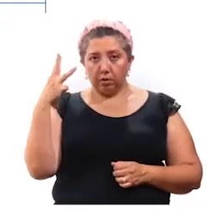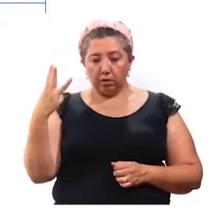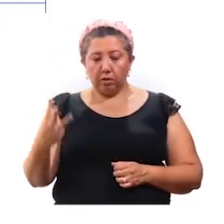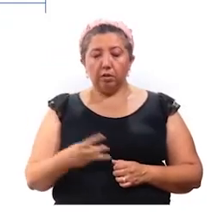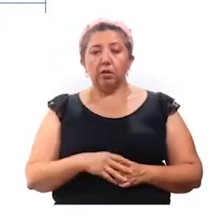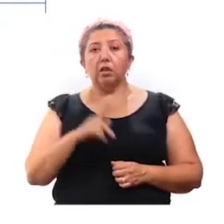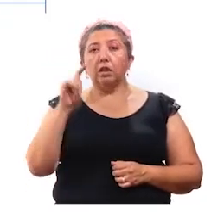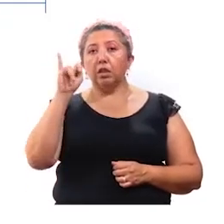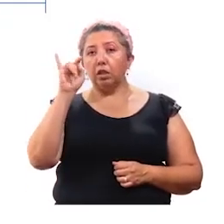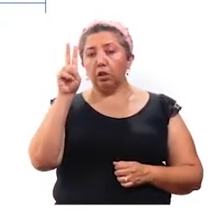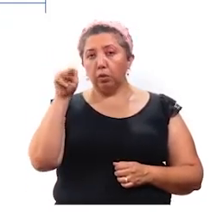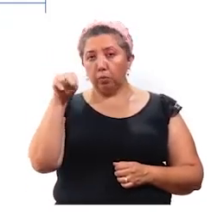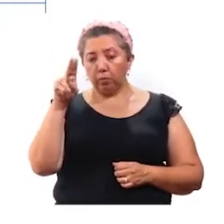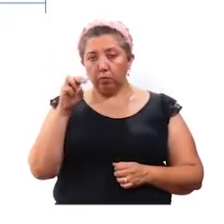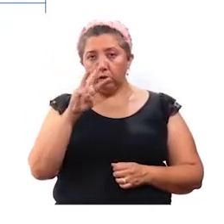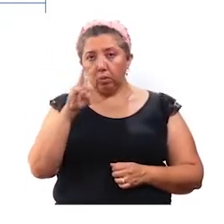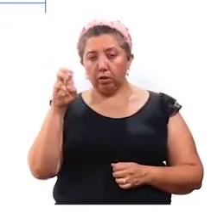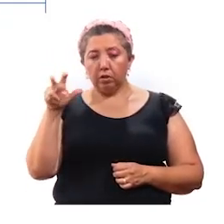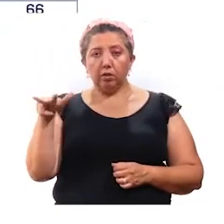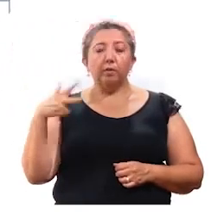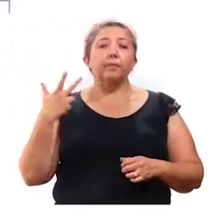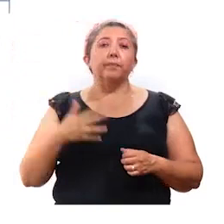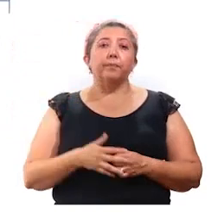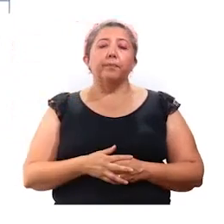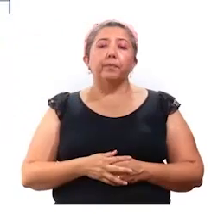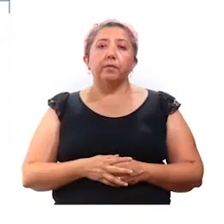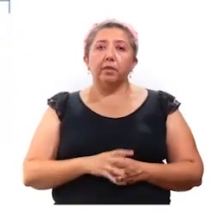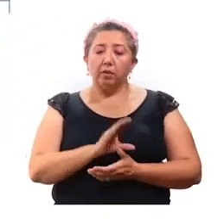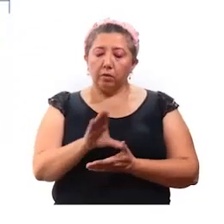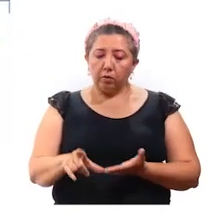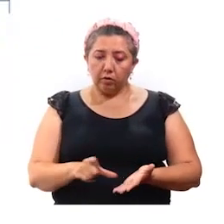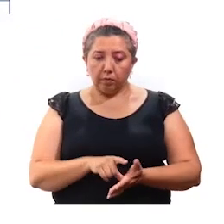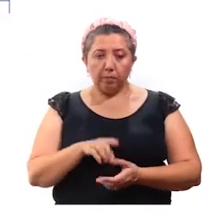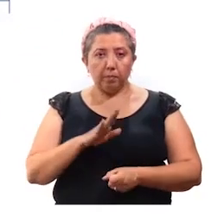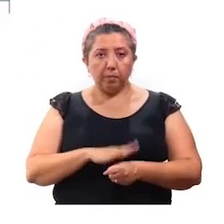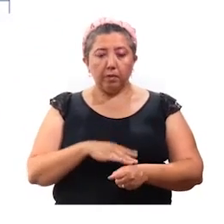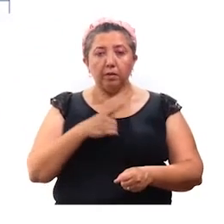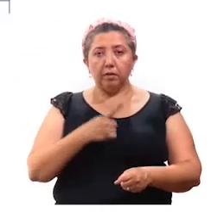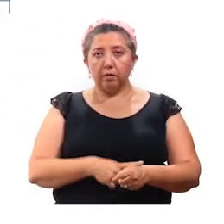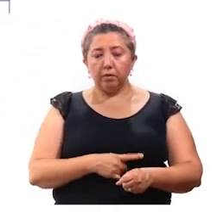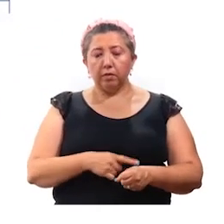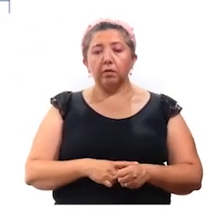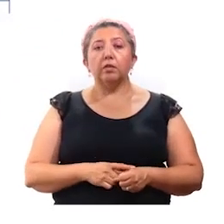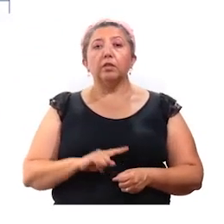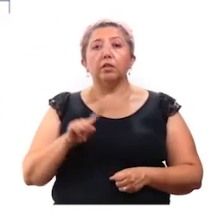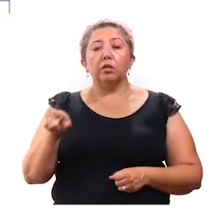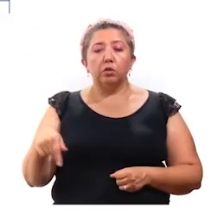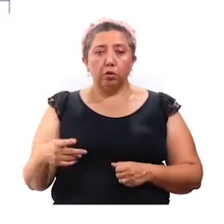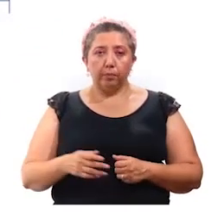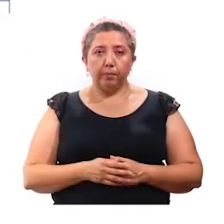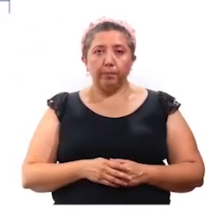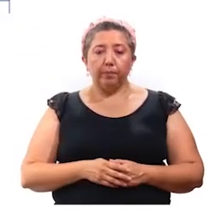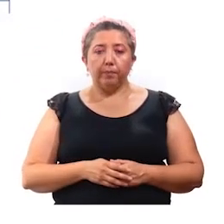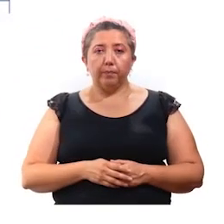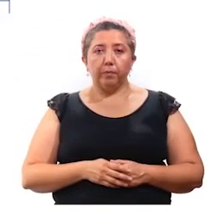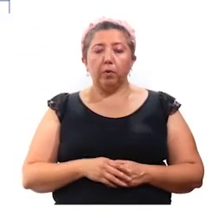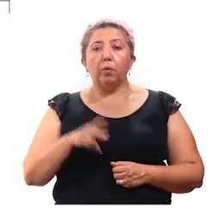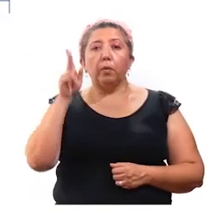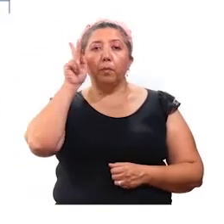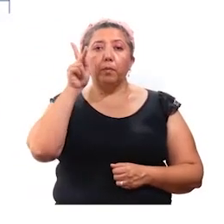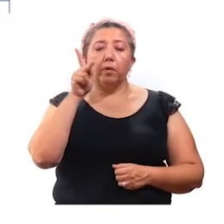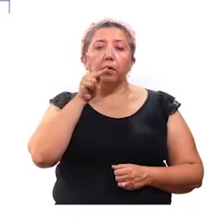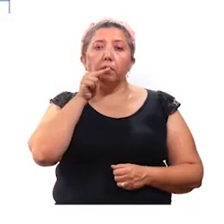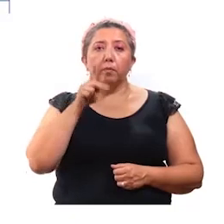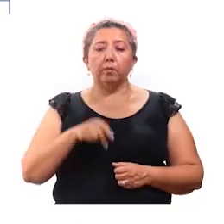343, Tinum, 313. Las colonias de Mérida con mayor número de personas contagiadas son Juan